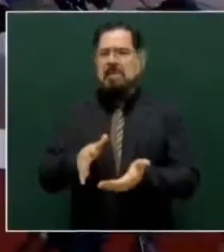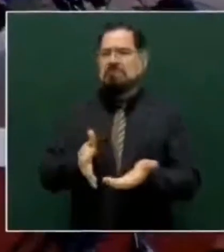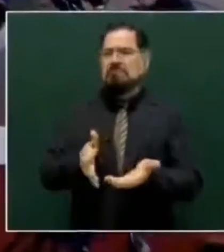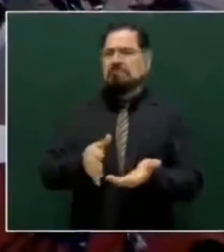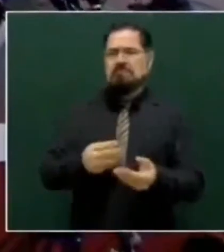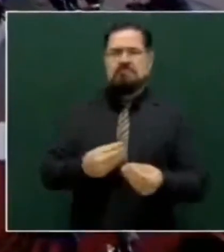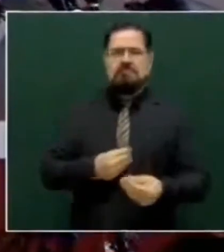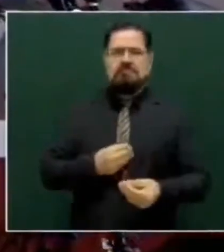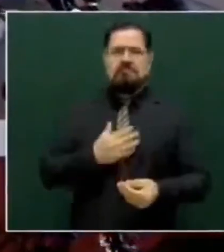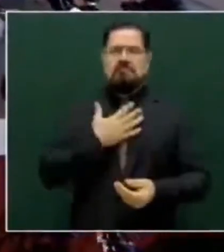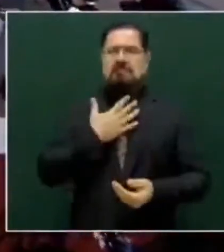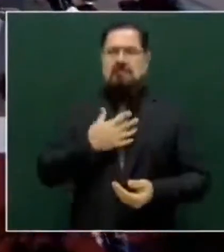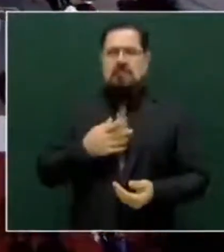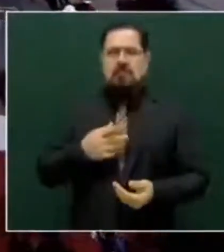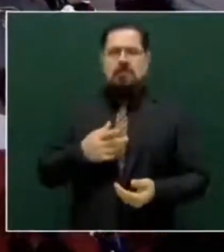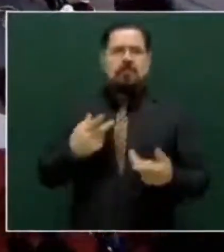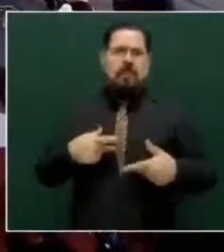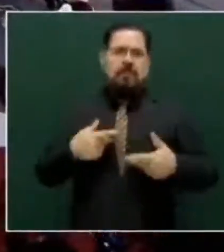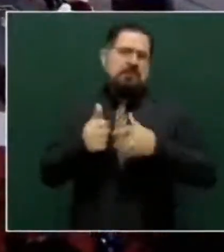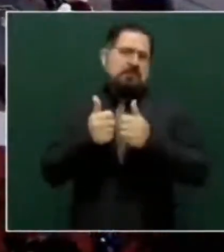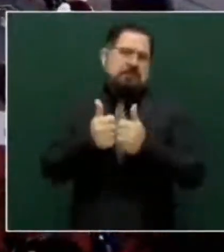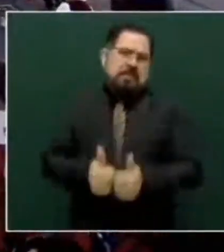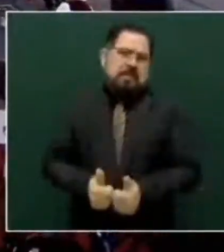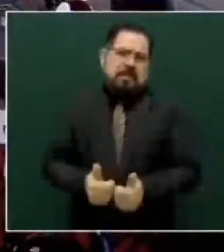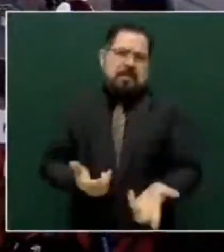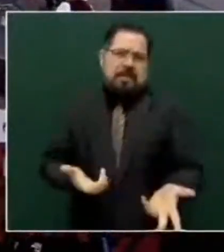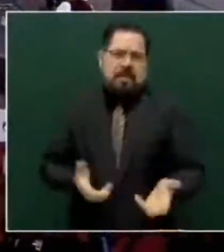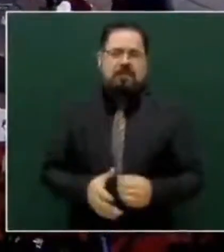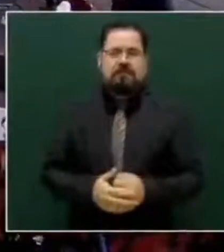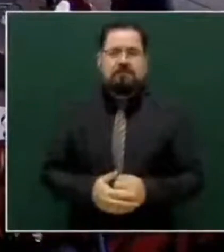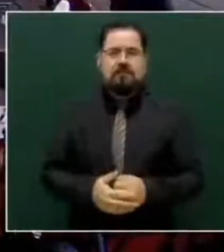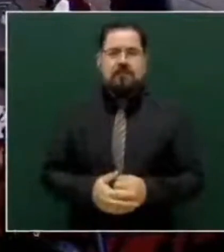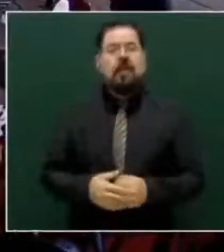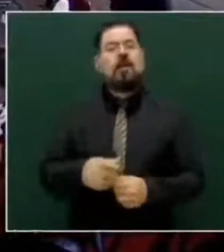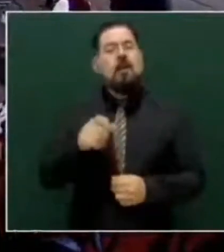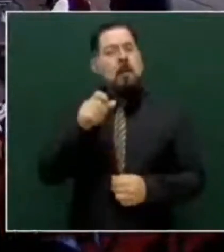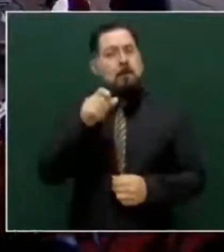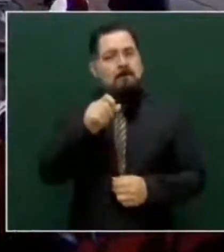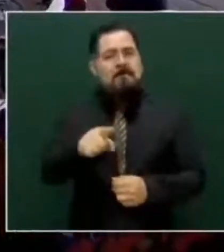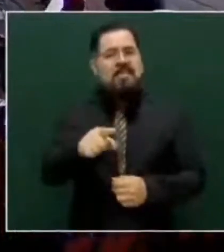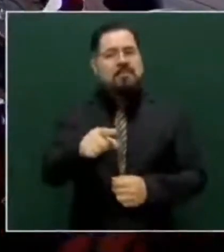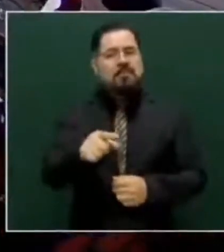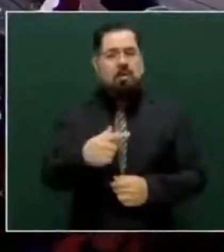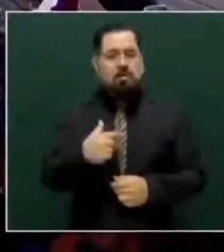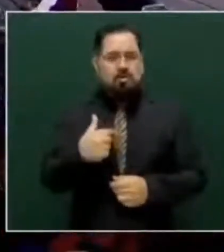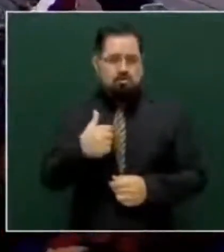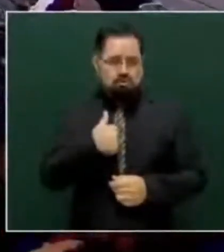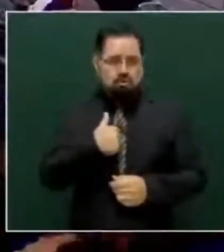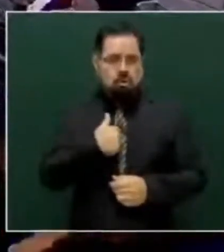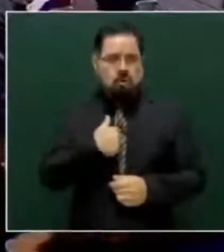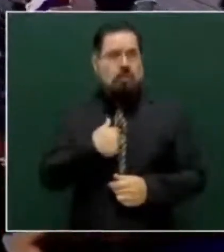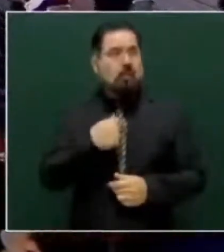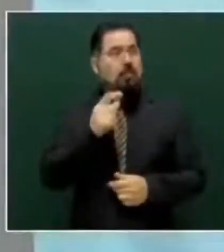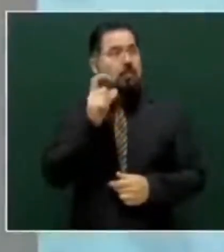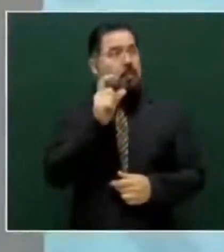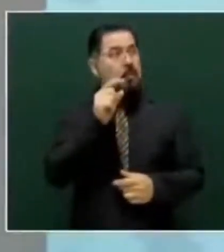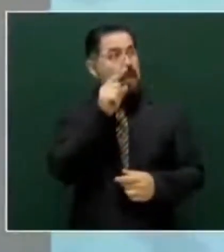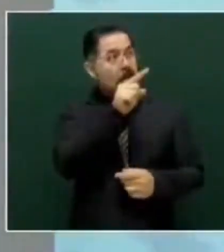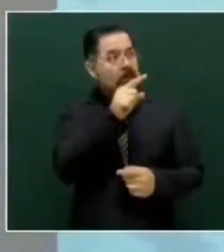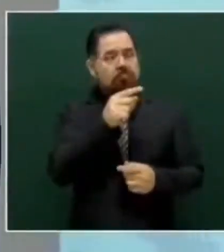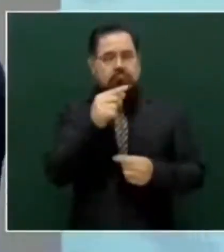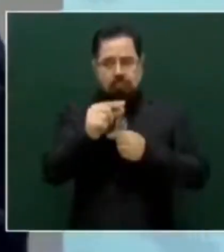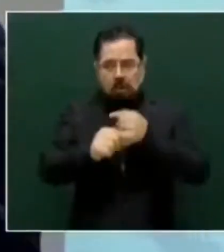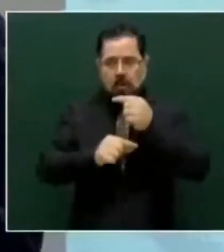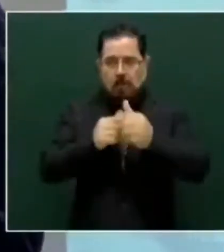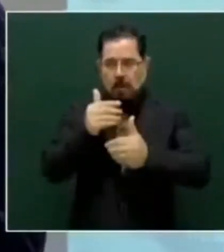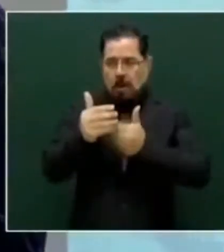Lo mismo, si se llega a un arreglo, se va avanzando y lo celebro. En el caso